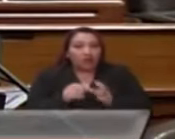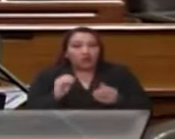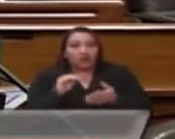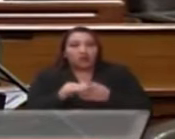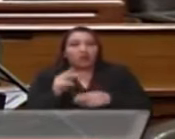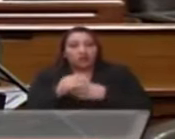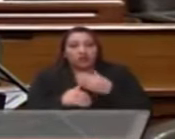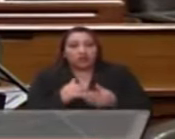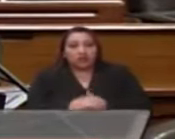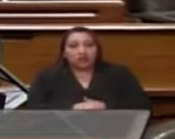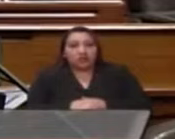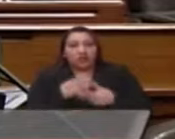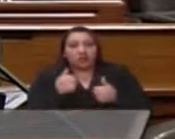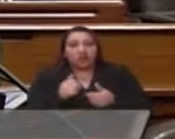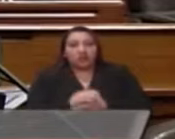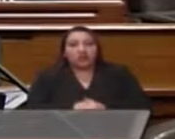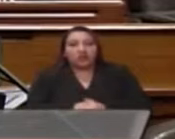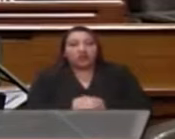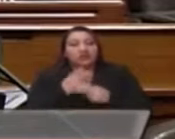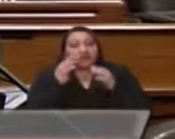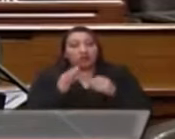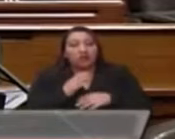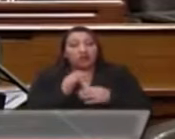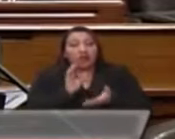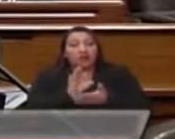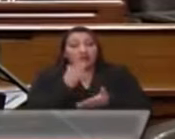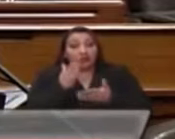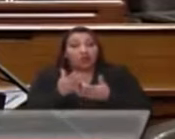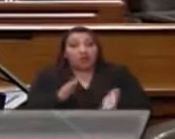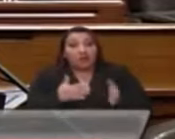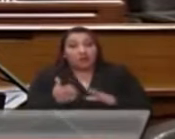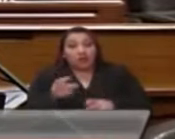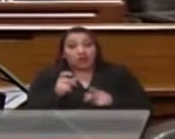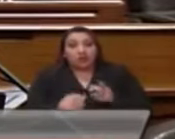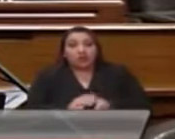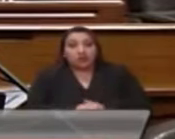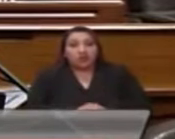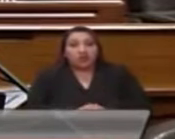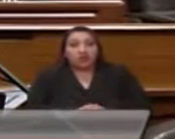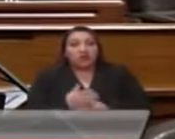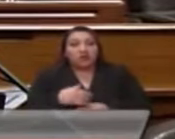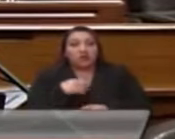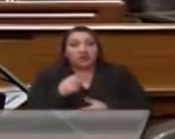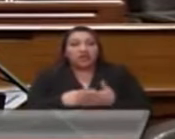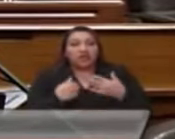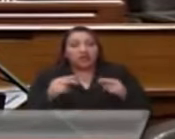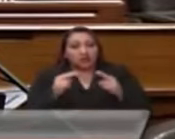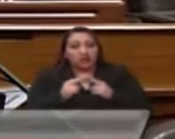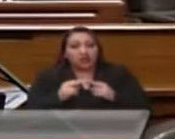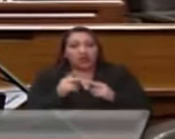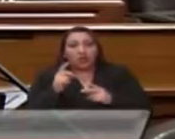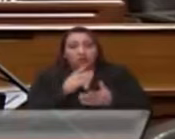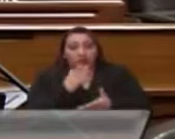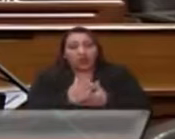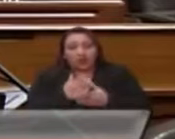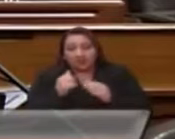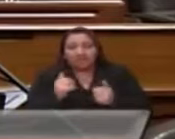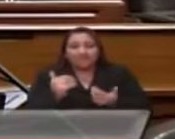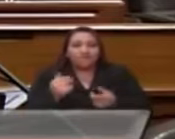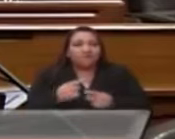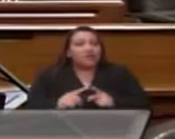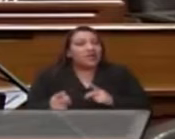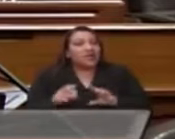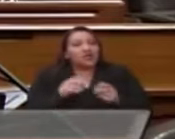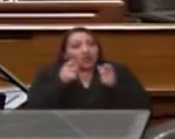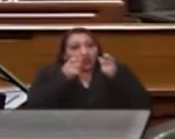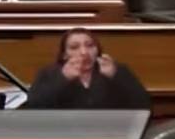establecer procedimientos eficientes y seguros para evitar pérdida de vidas inocentes, podemos decir que se han encontrado limitaciones para